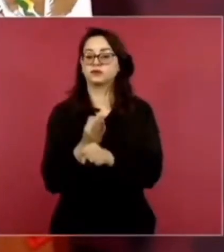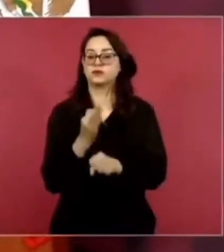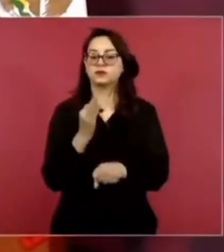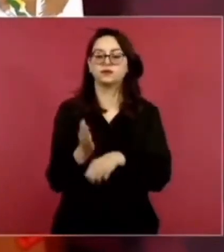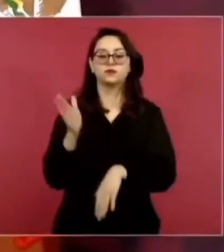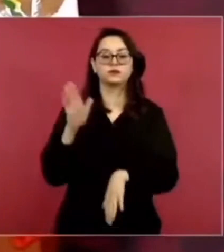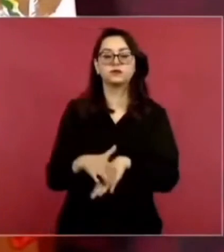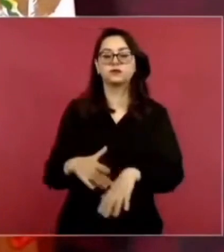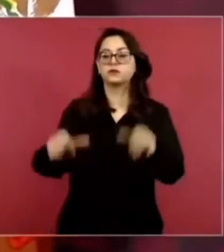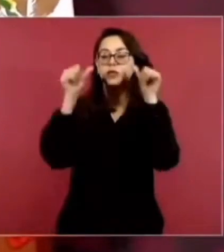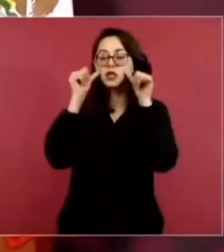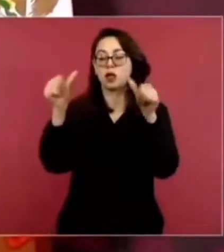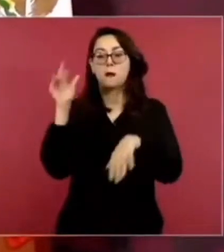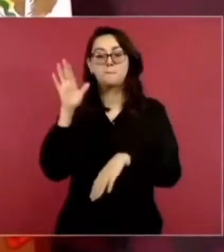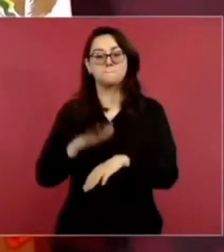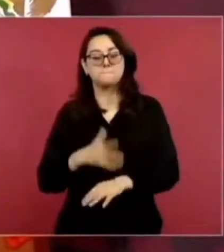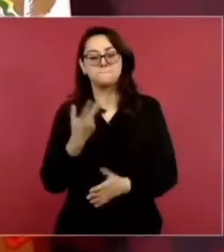nunca,